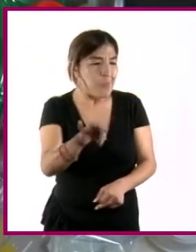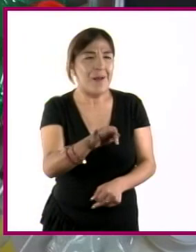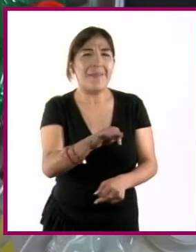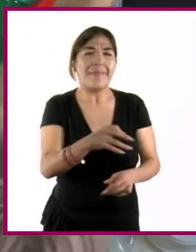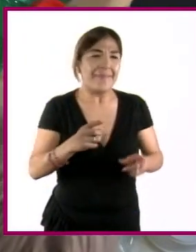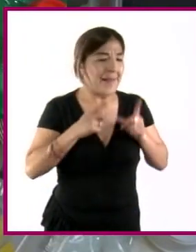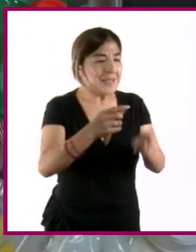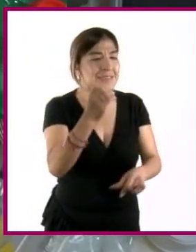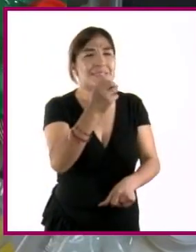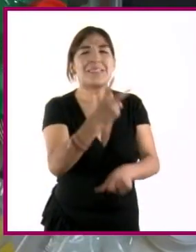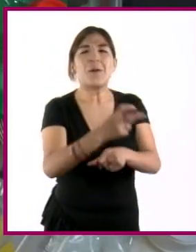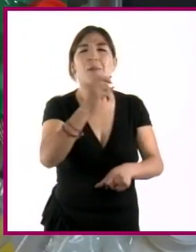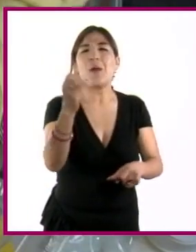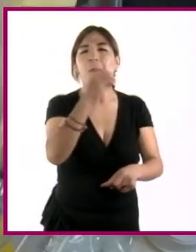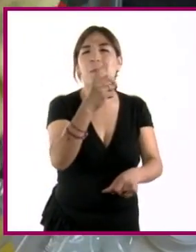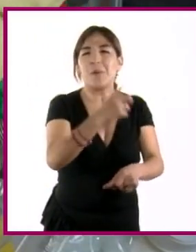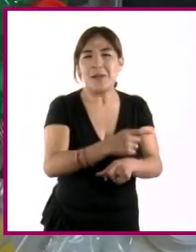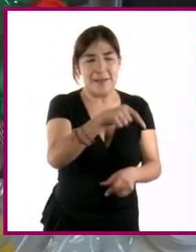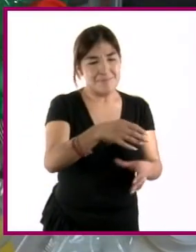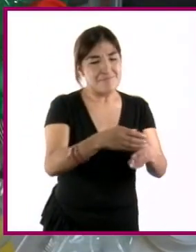a ciertos envases.